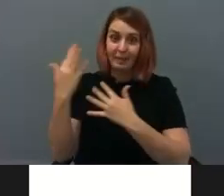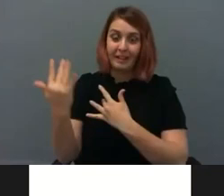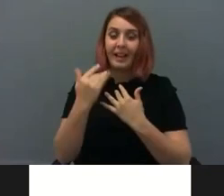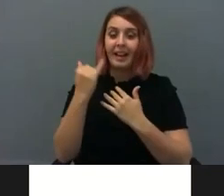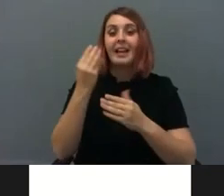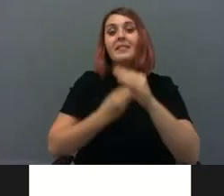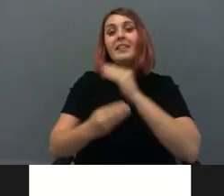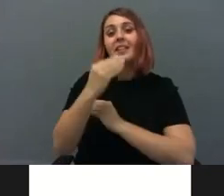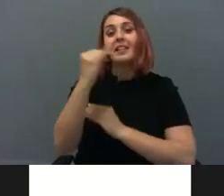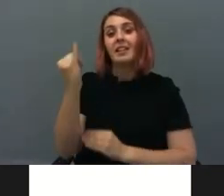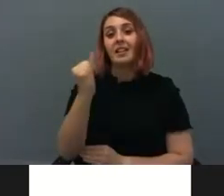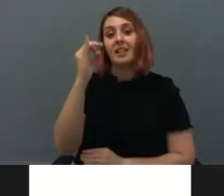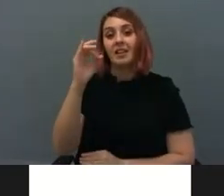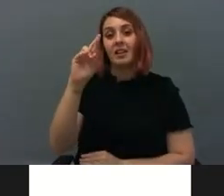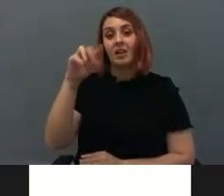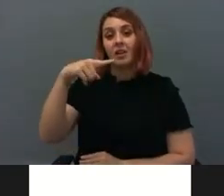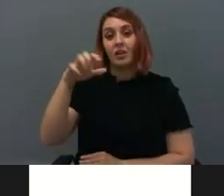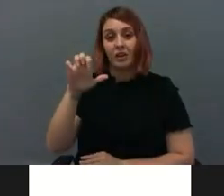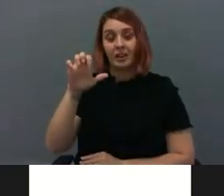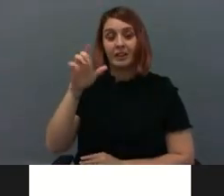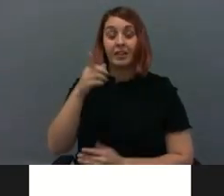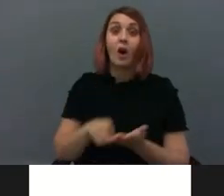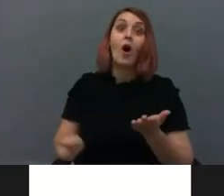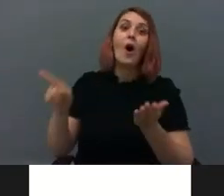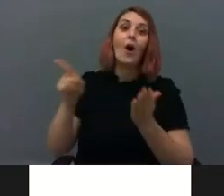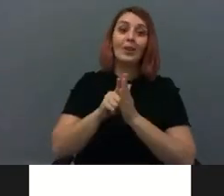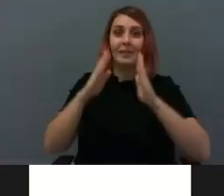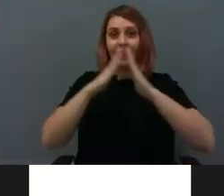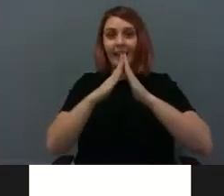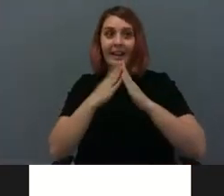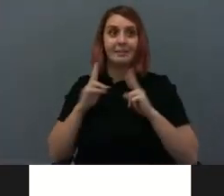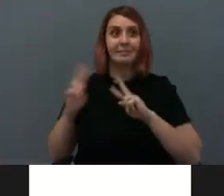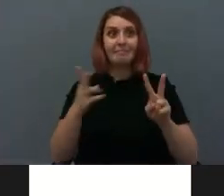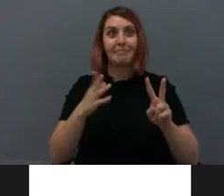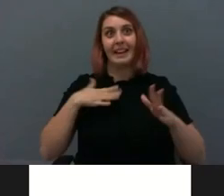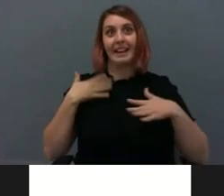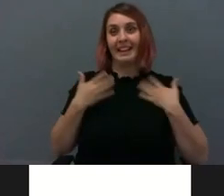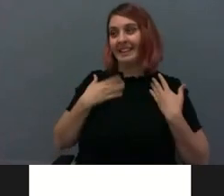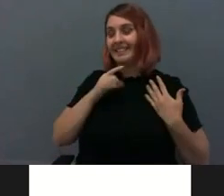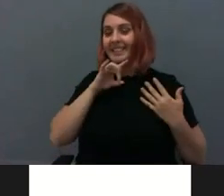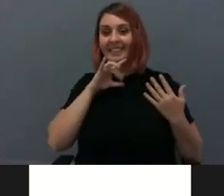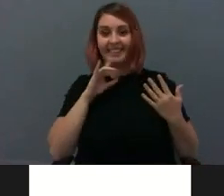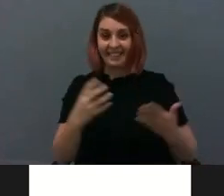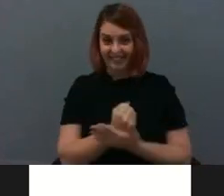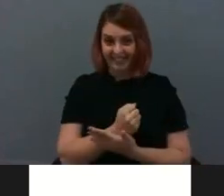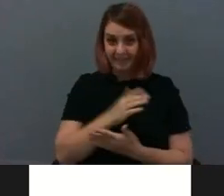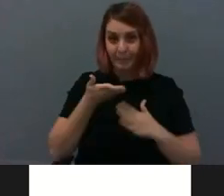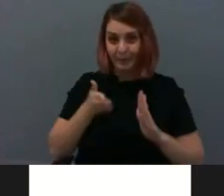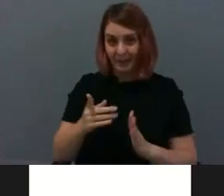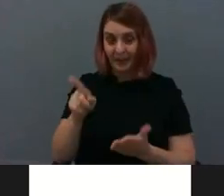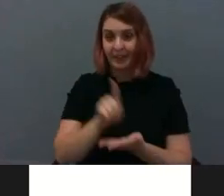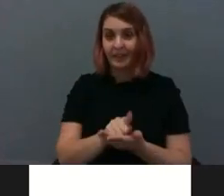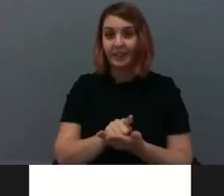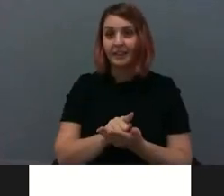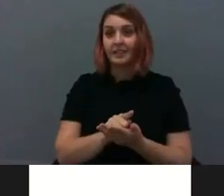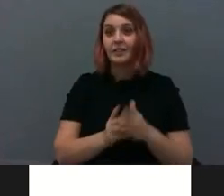Jorge. Y otra vez la casa pues, se llenó de alegrías y emociones, ¿vale? Y conseguí tirar